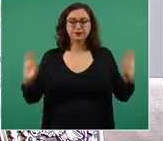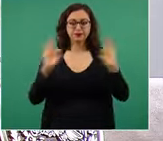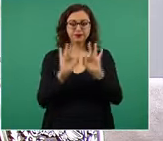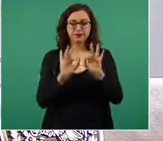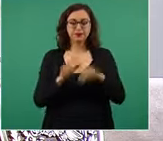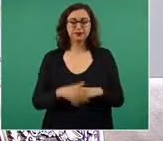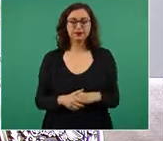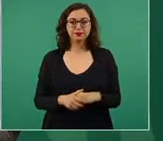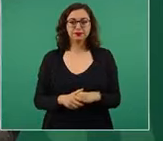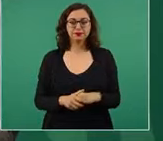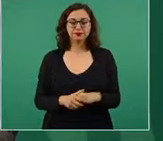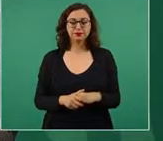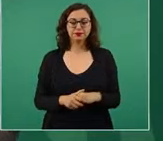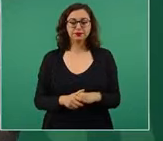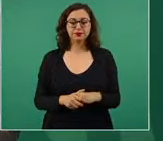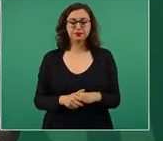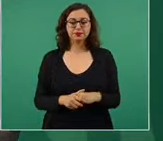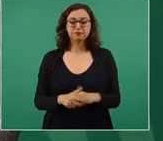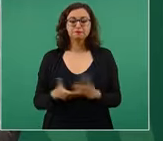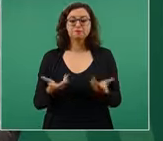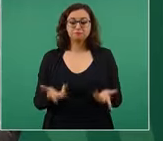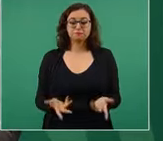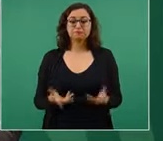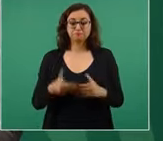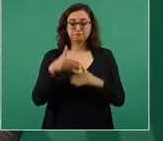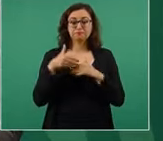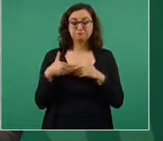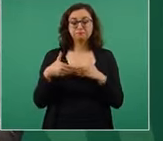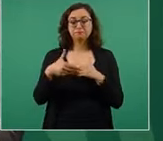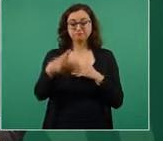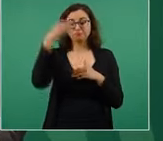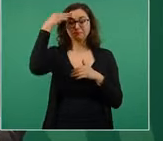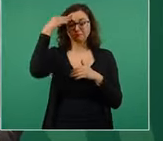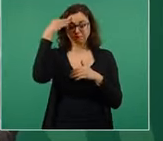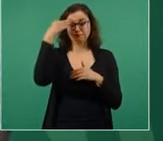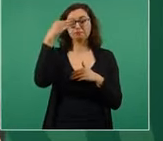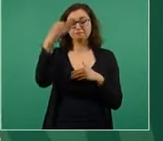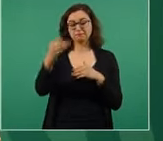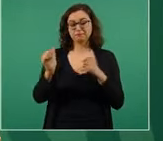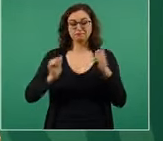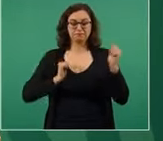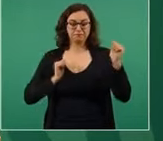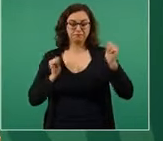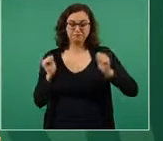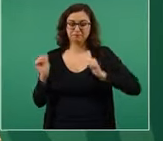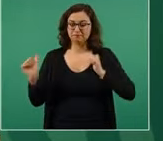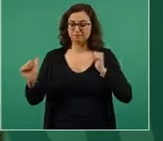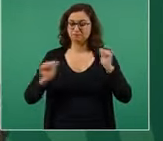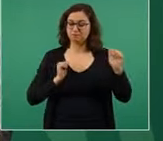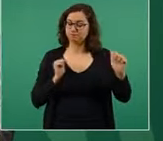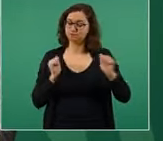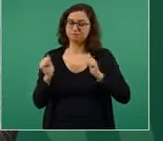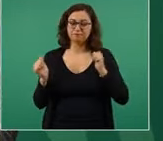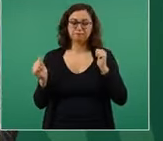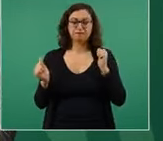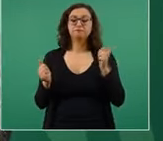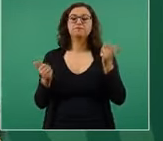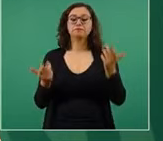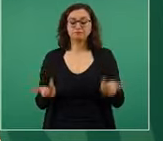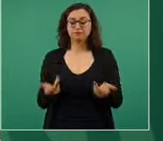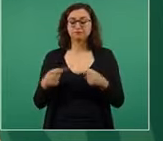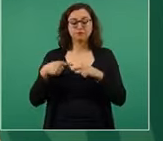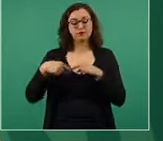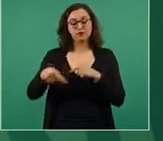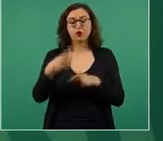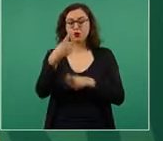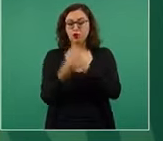Y nos queda tiempo que debemos de aprovechar para que concluya el